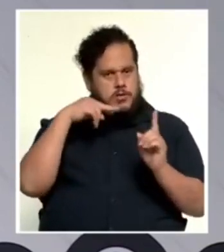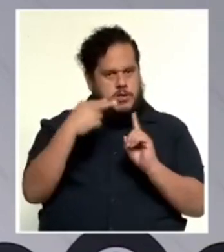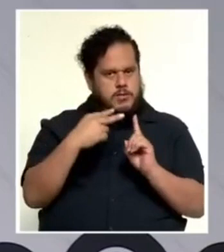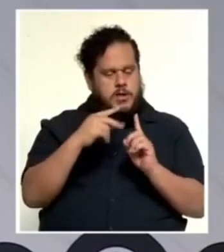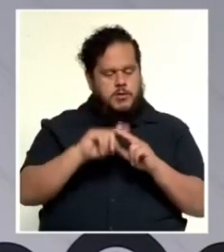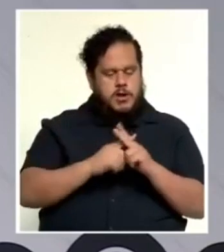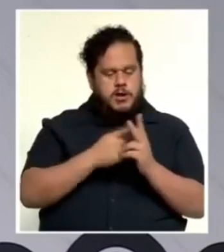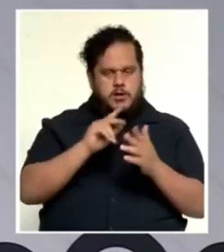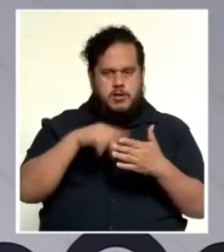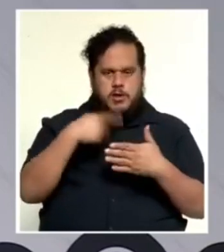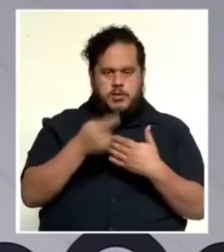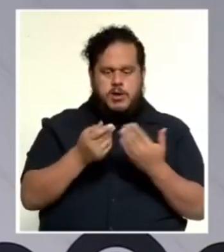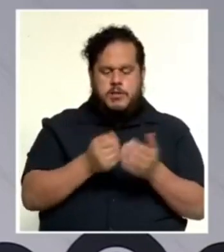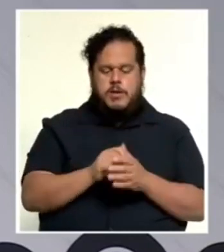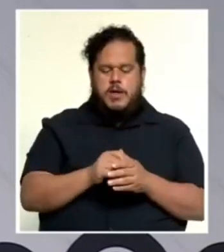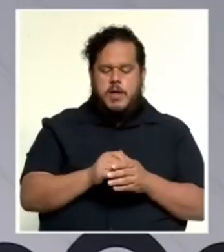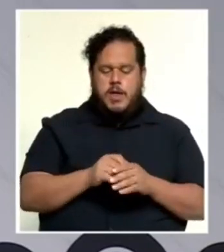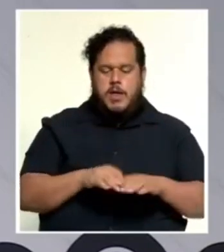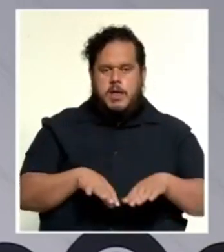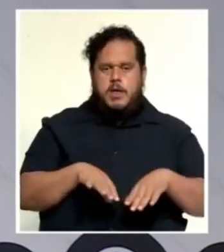inicio del programa, cómo este